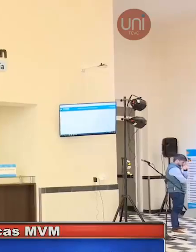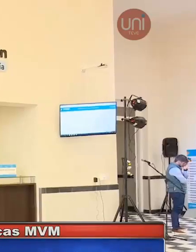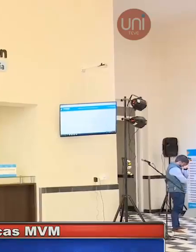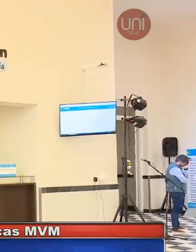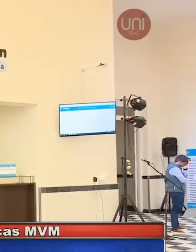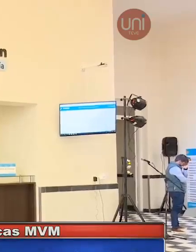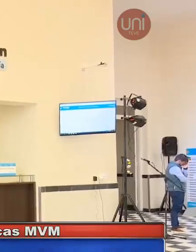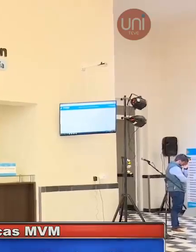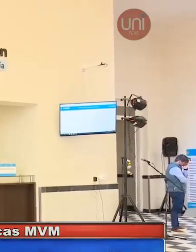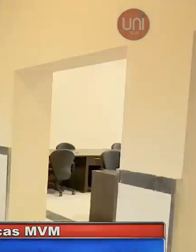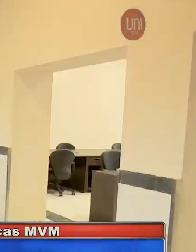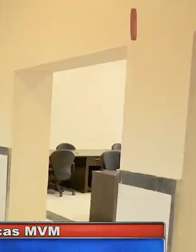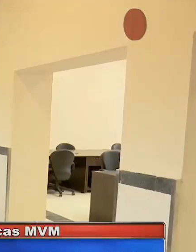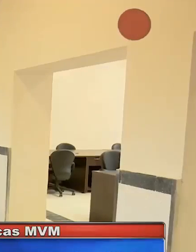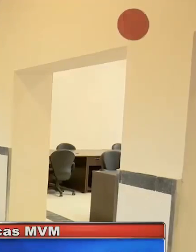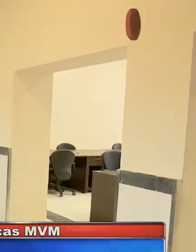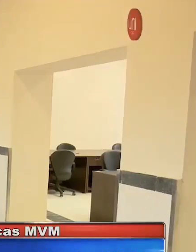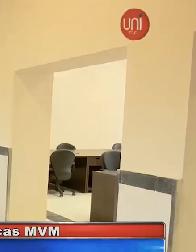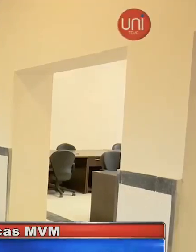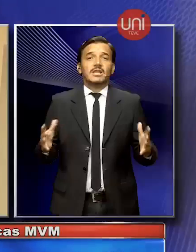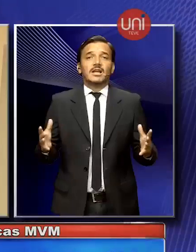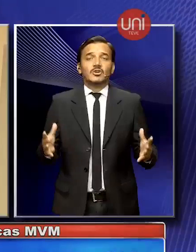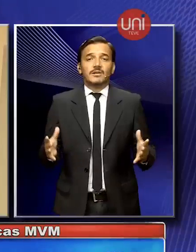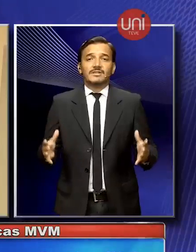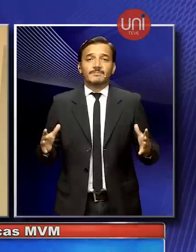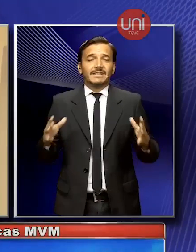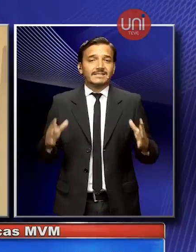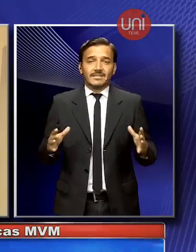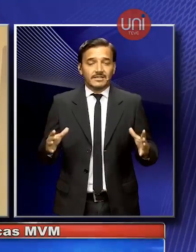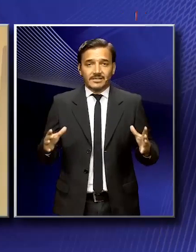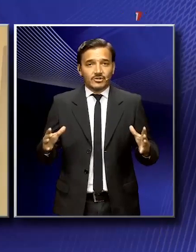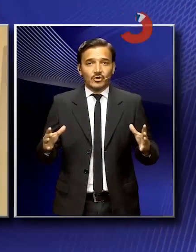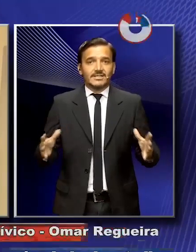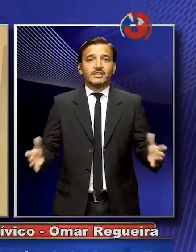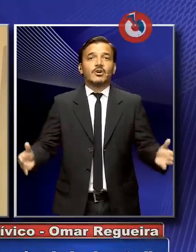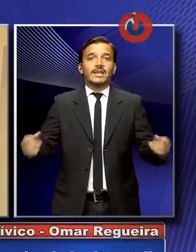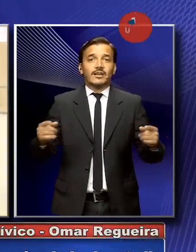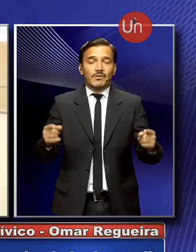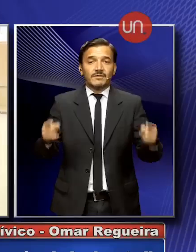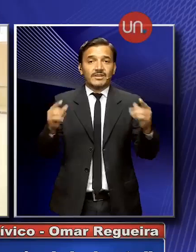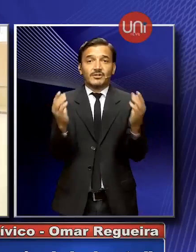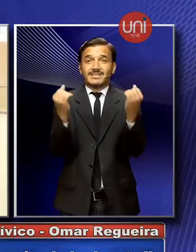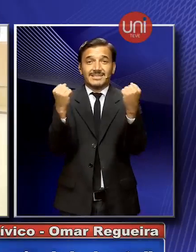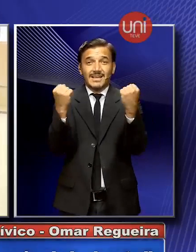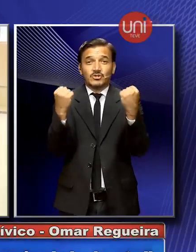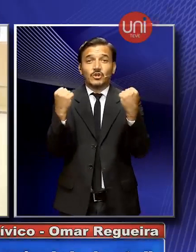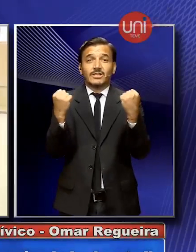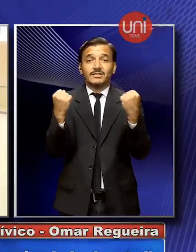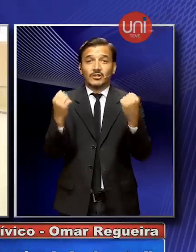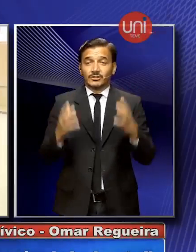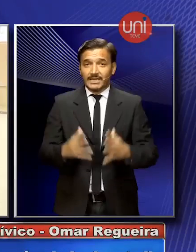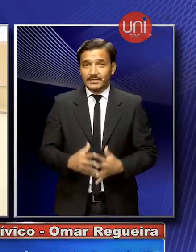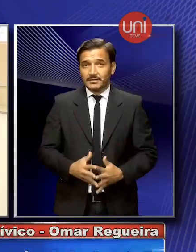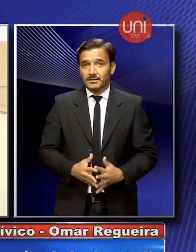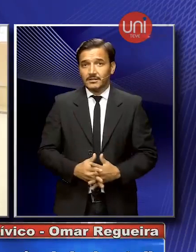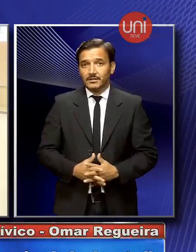tema estructural, ¿no? Evidentemente, no se dio la losa principal del techo, lo que se dio es la nueva edificación que se sostén